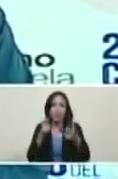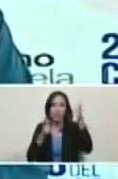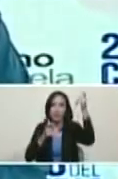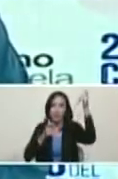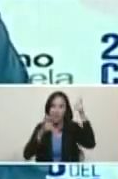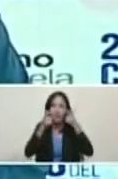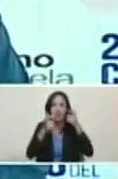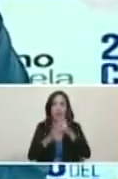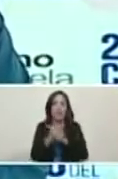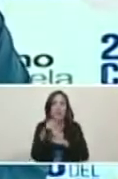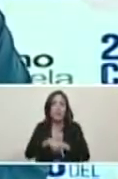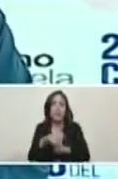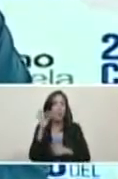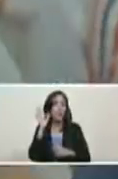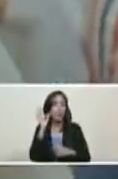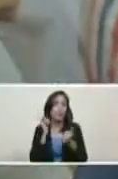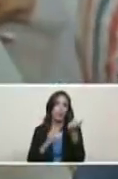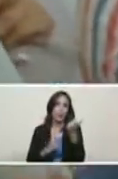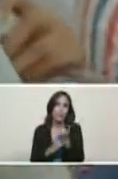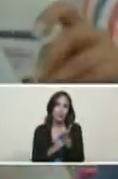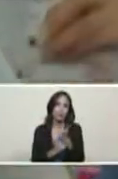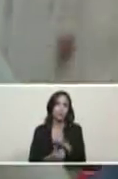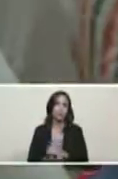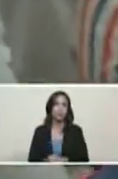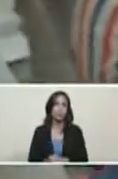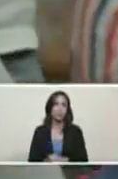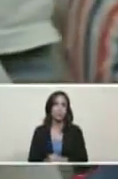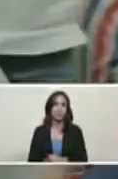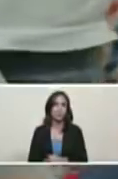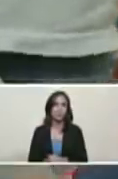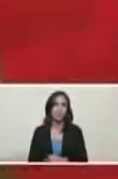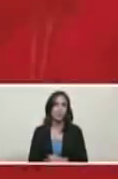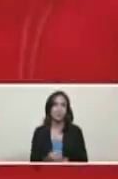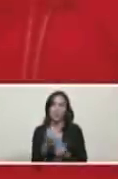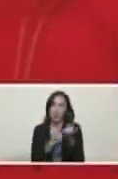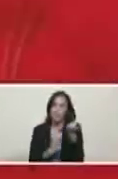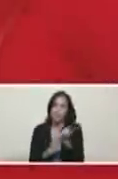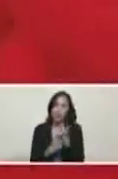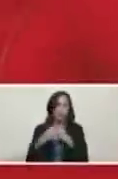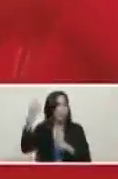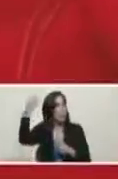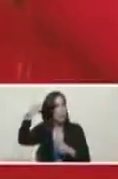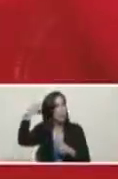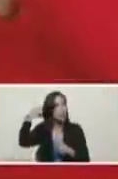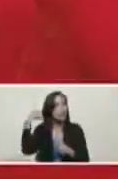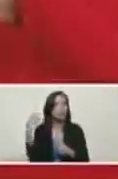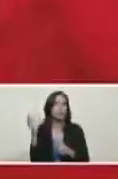revolución feminista, manuelista. Con Manuela Sáenz somos feministas,